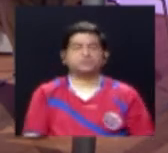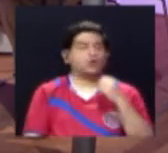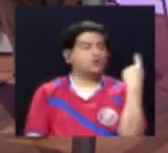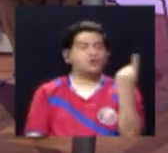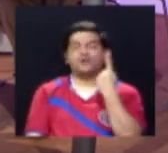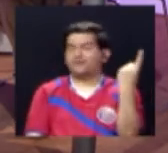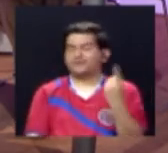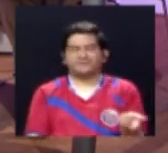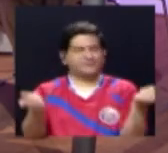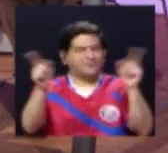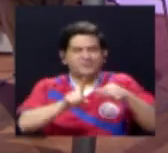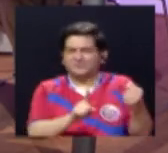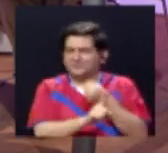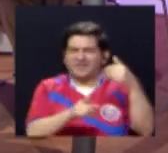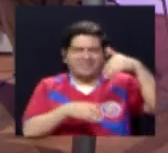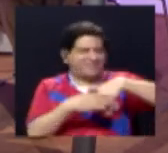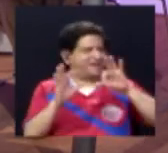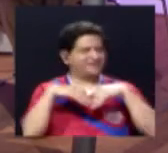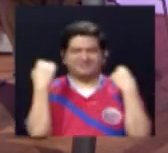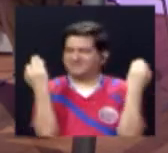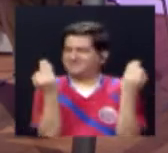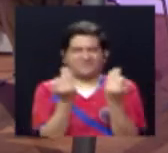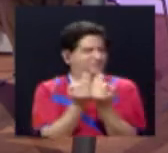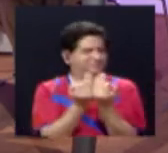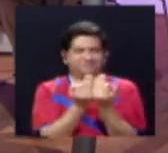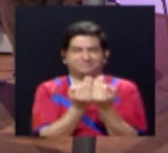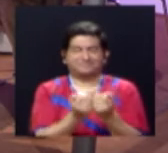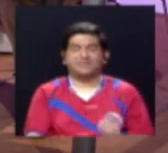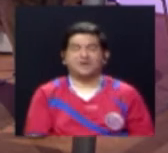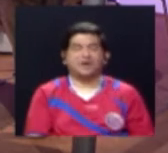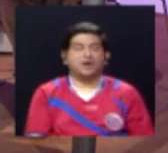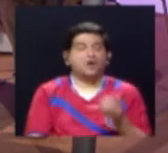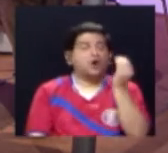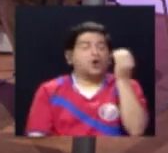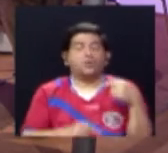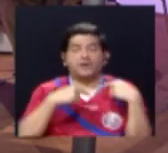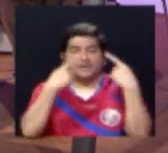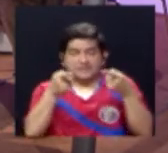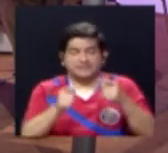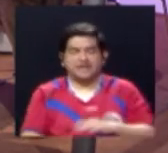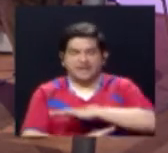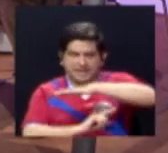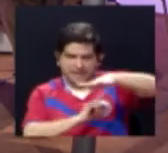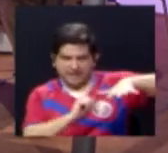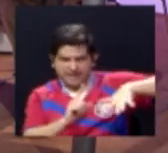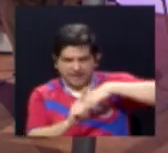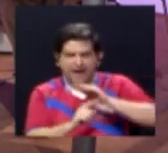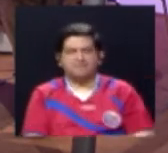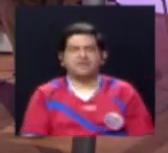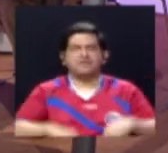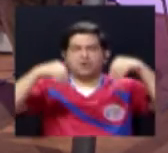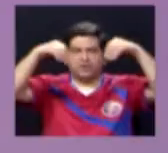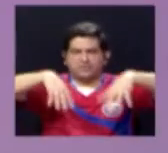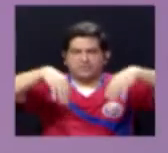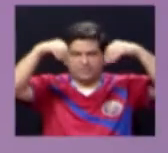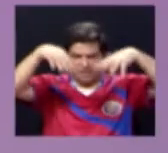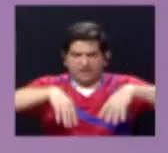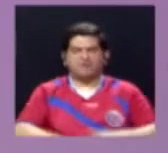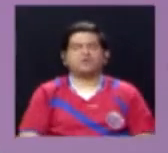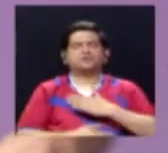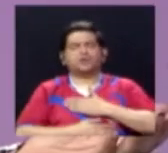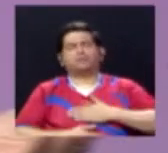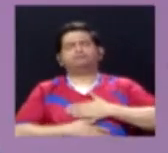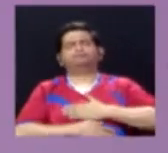solamente se estaba dando la violencia intrafamiliar sino que las muchachas que llegaban alrededor de la fuente de la hispanidad a